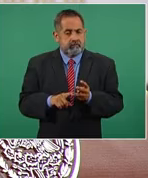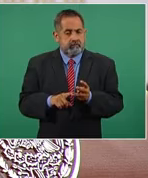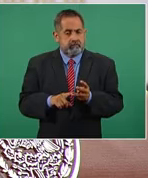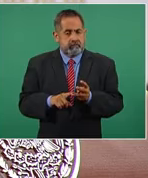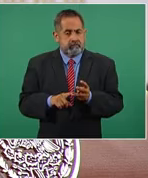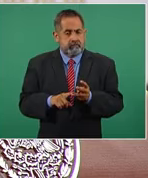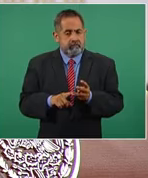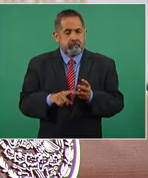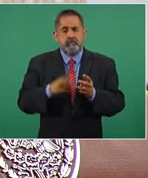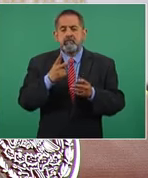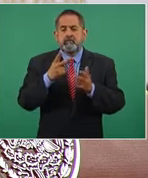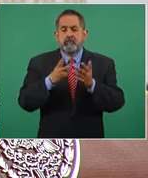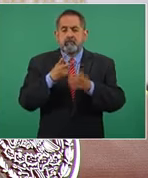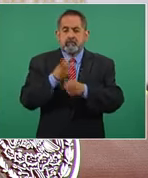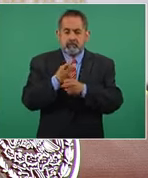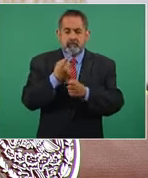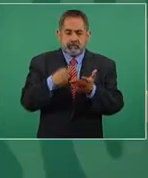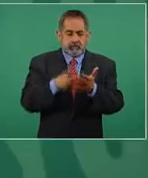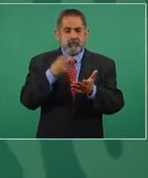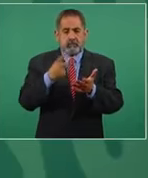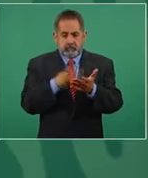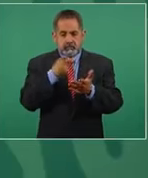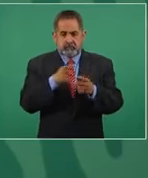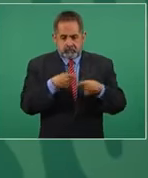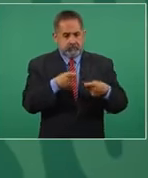las segundas dosis, porque